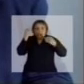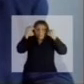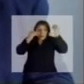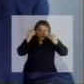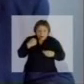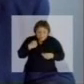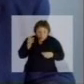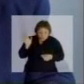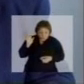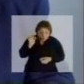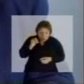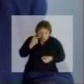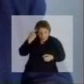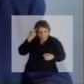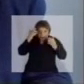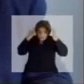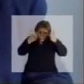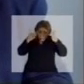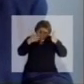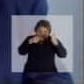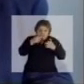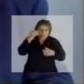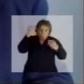las preocupaciones cotidianas